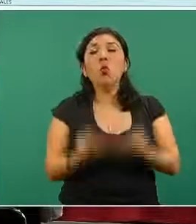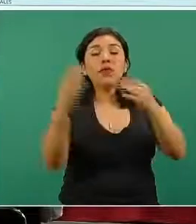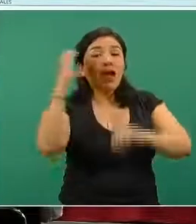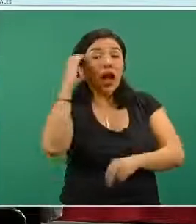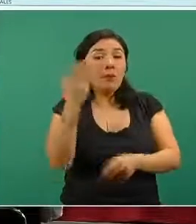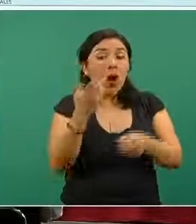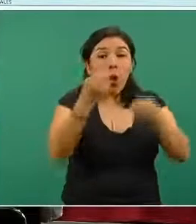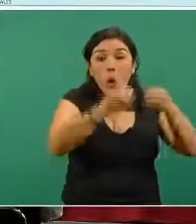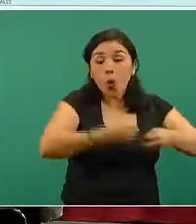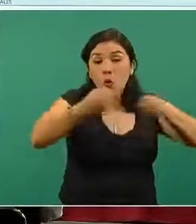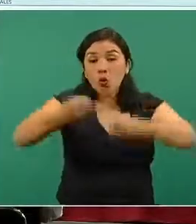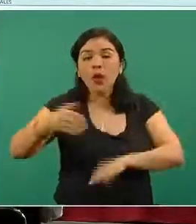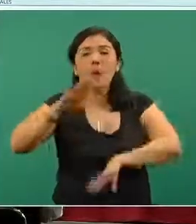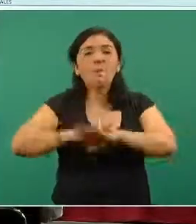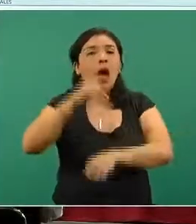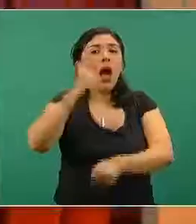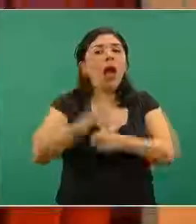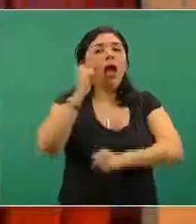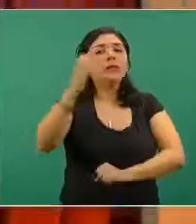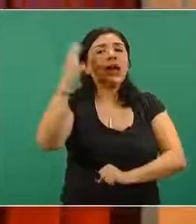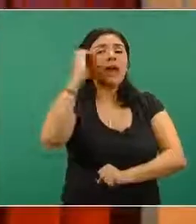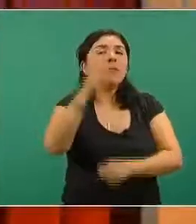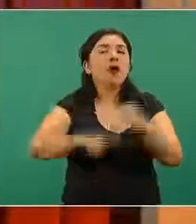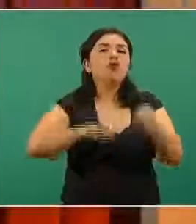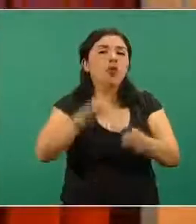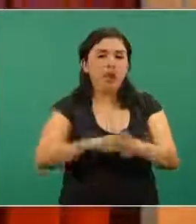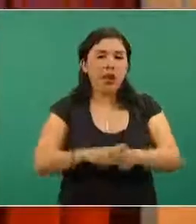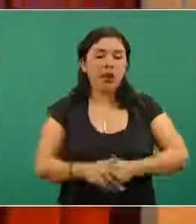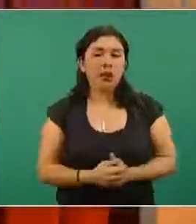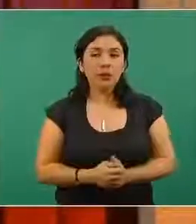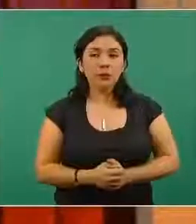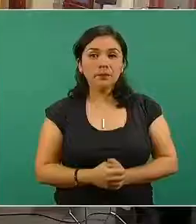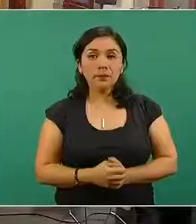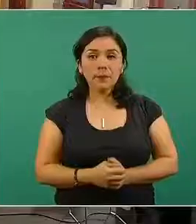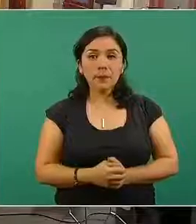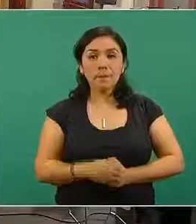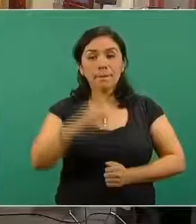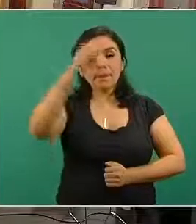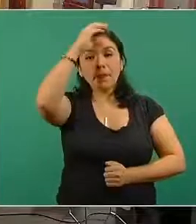ocupadas principalmente se dan en las camas generales.